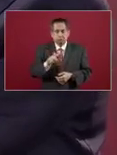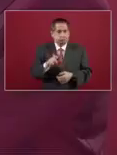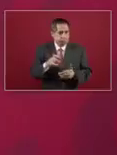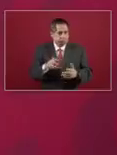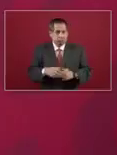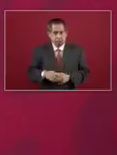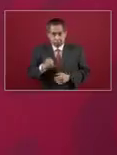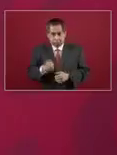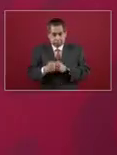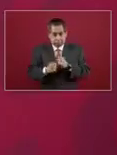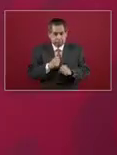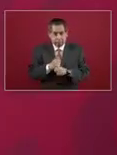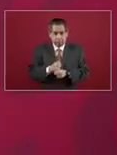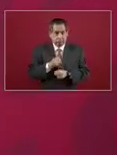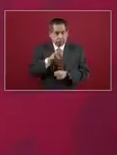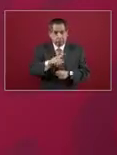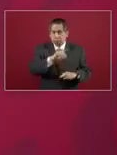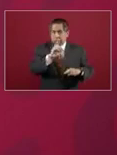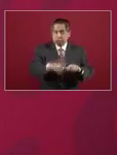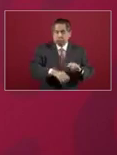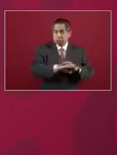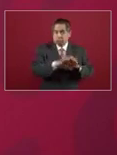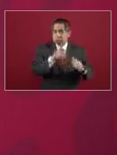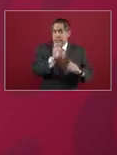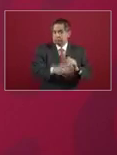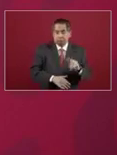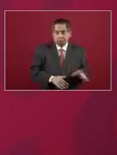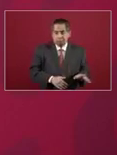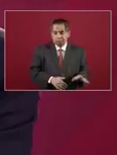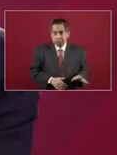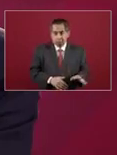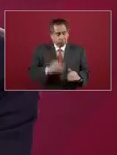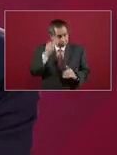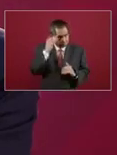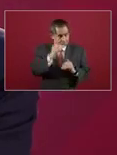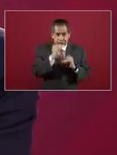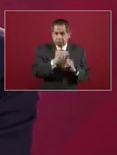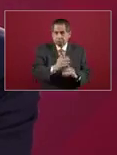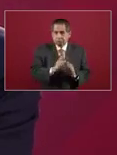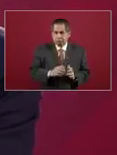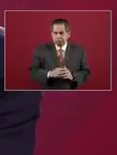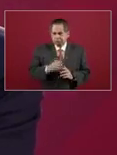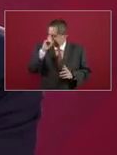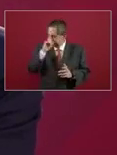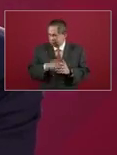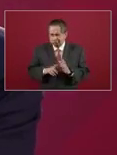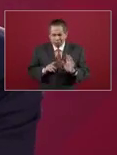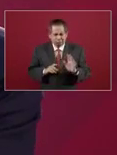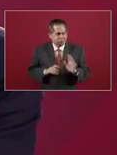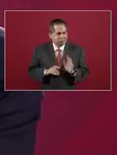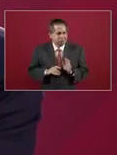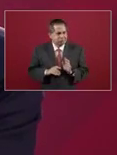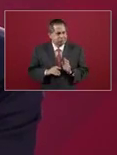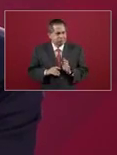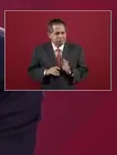año 19 se vence el plazo. Creo que fueron,